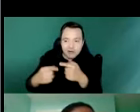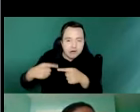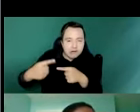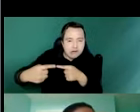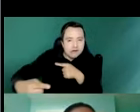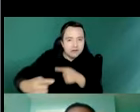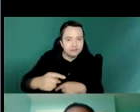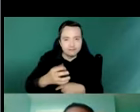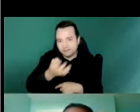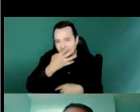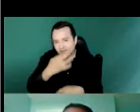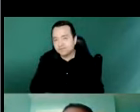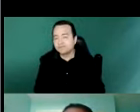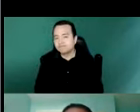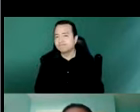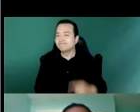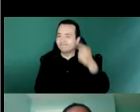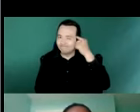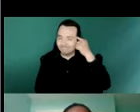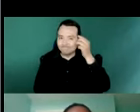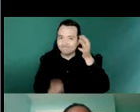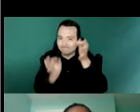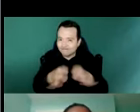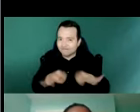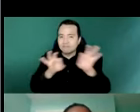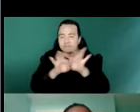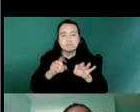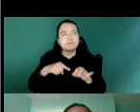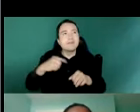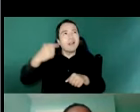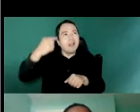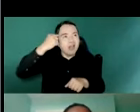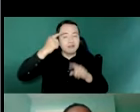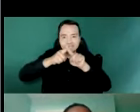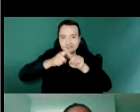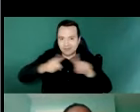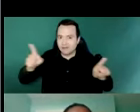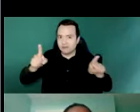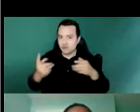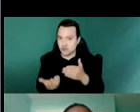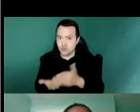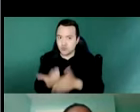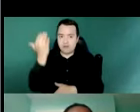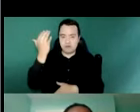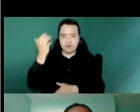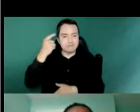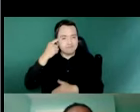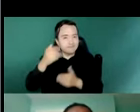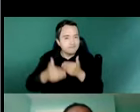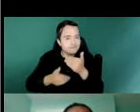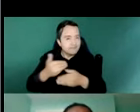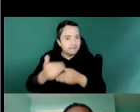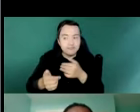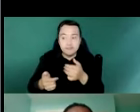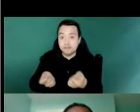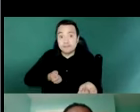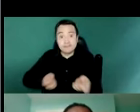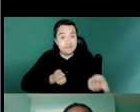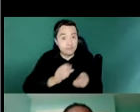necesario generar un nuevo paradigma en el cual el manejo de los pacientes debe ser